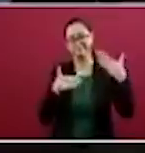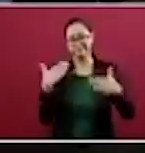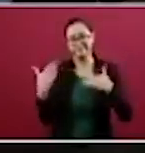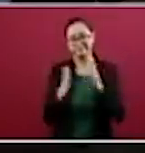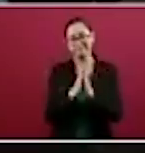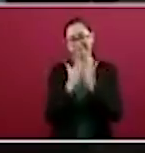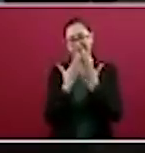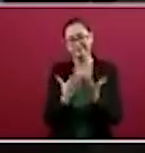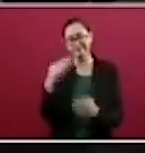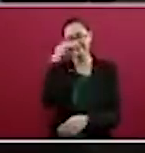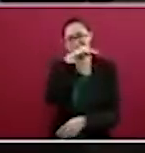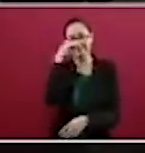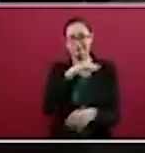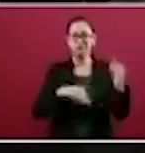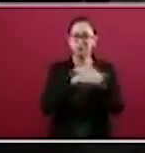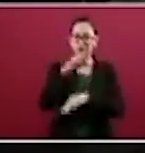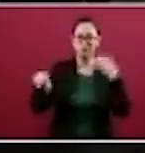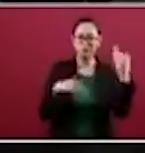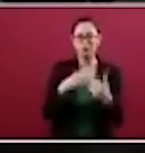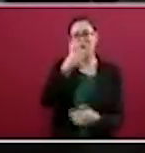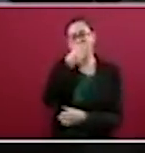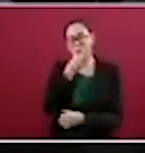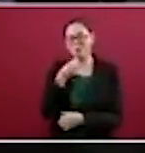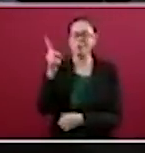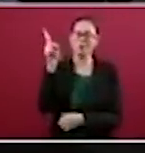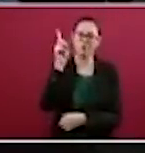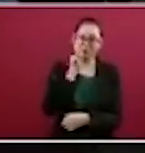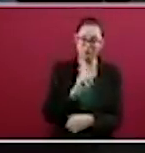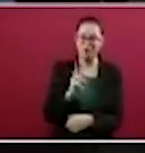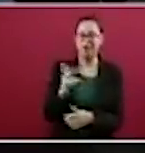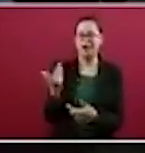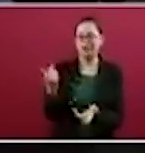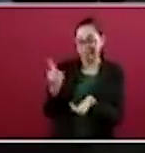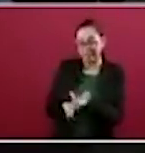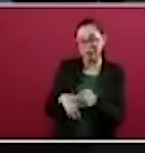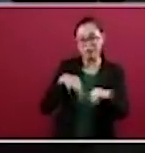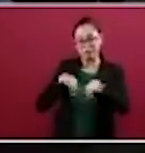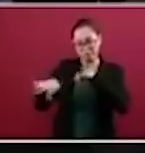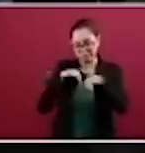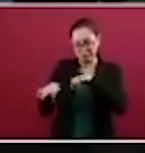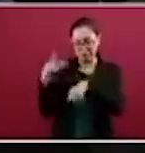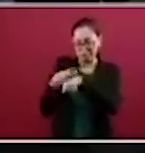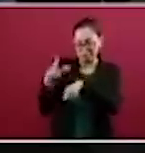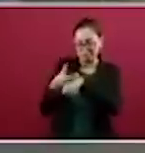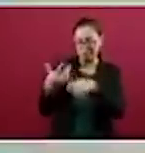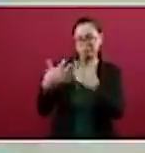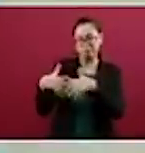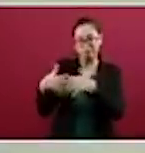gratuito. Celebremos a todas y a todos quienes hacen posible su proceso de producción y de